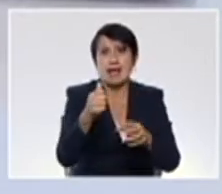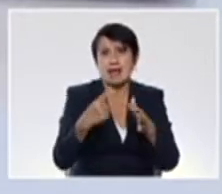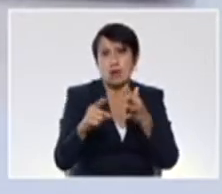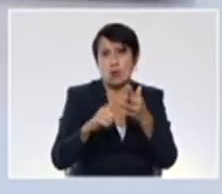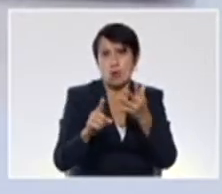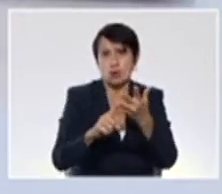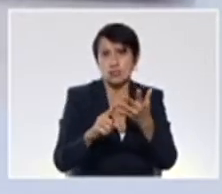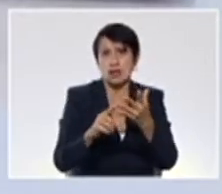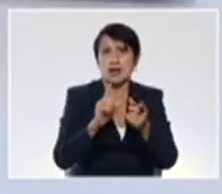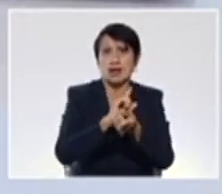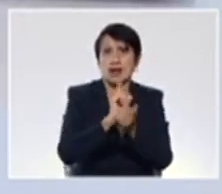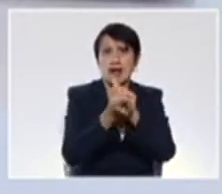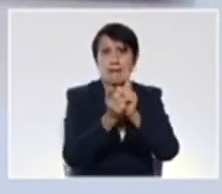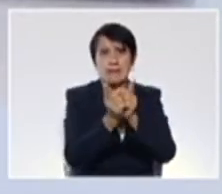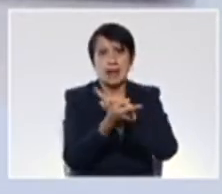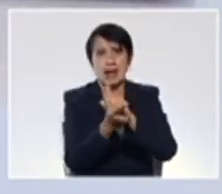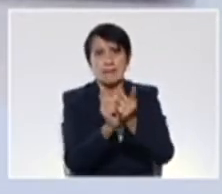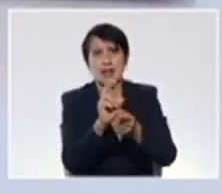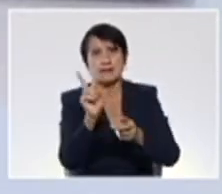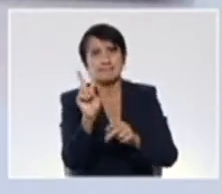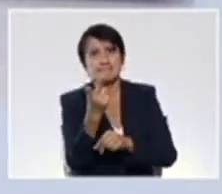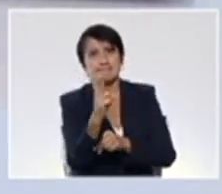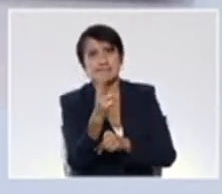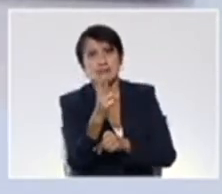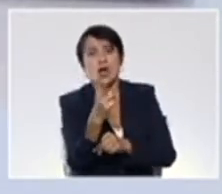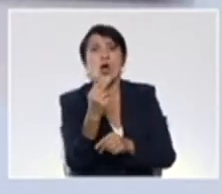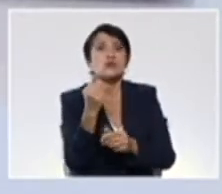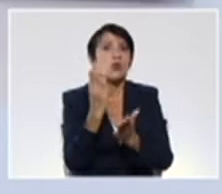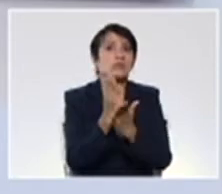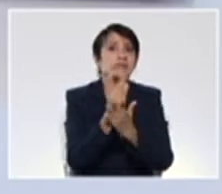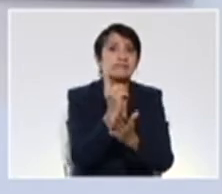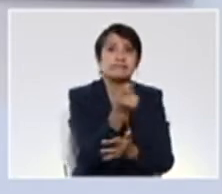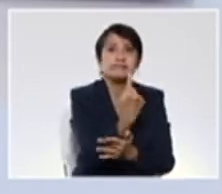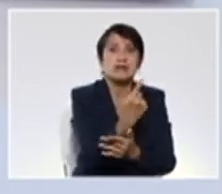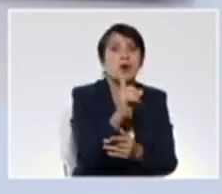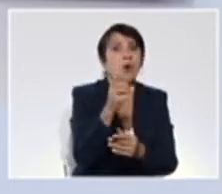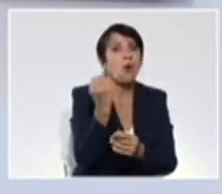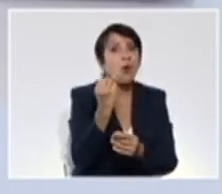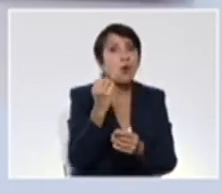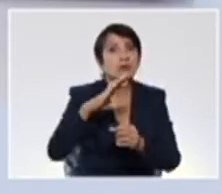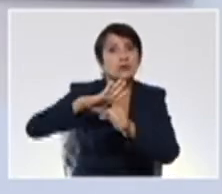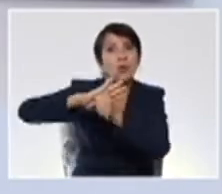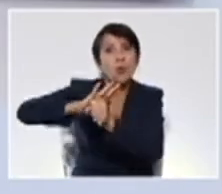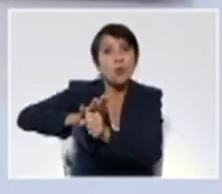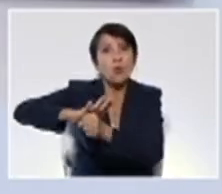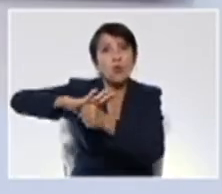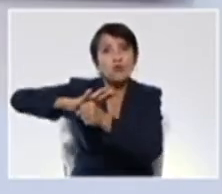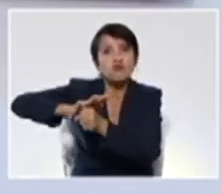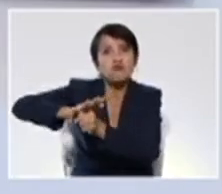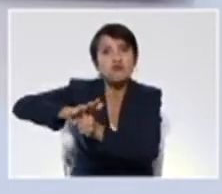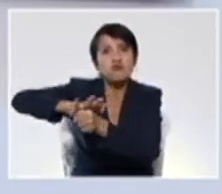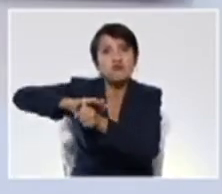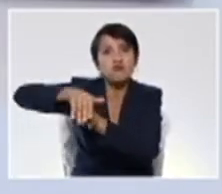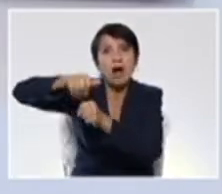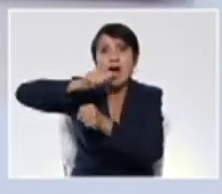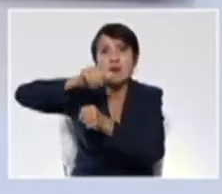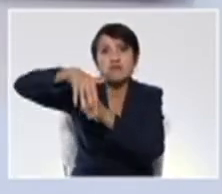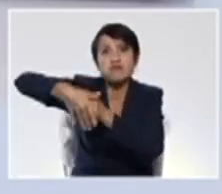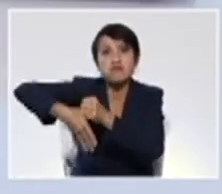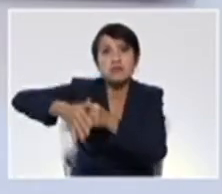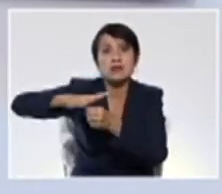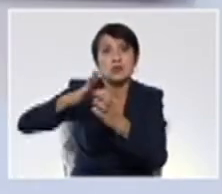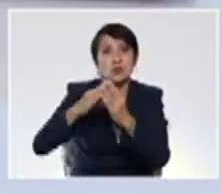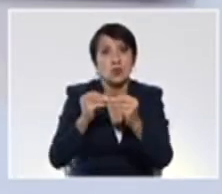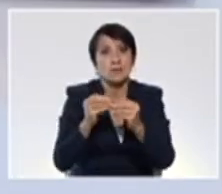podemos alternarla, no necesariamente vamos a usar siempre la licuadora o el extractor de jugo. Pero ¿sabían ustedes además